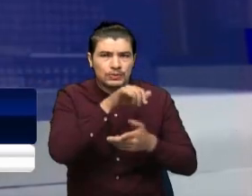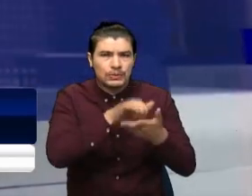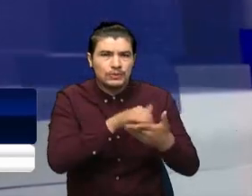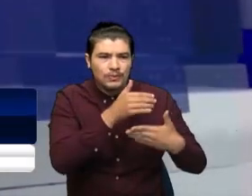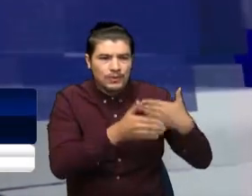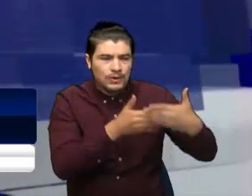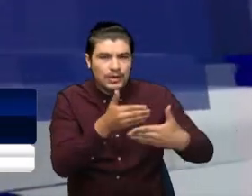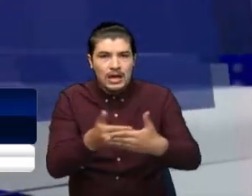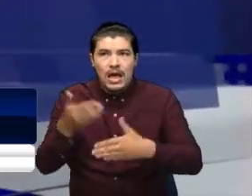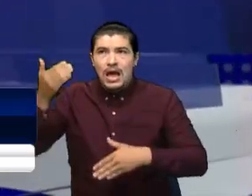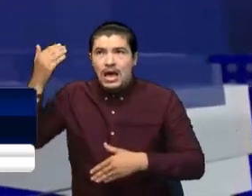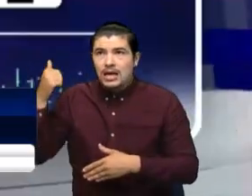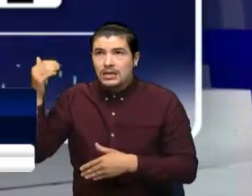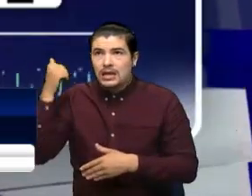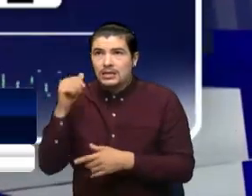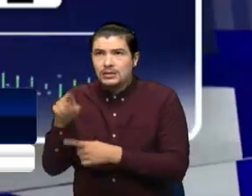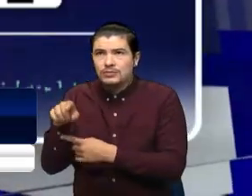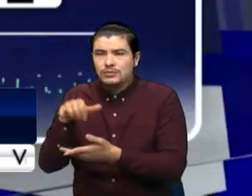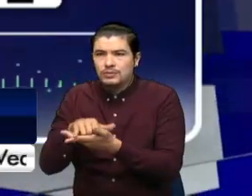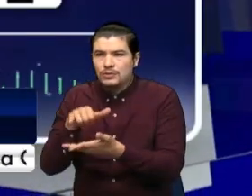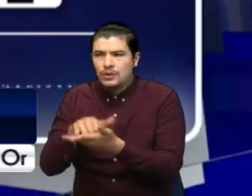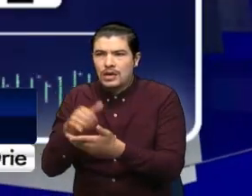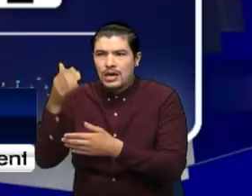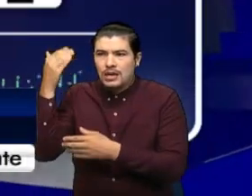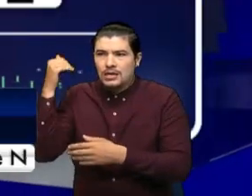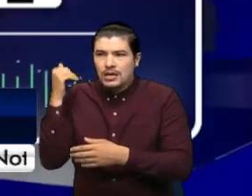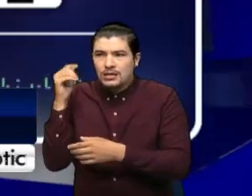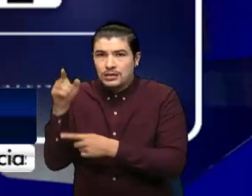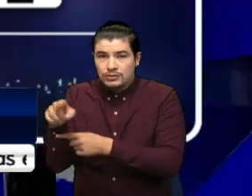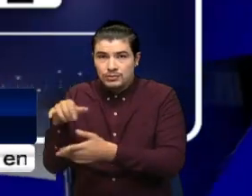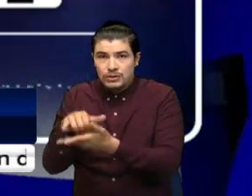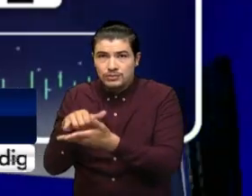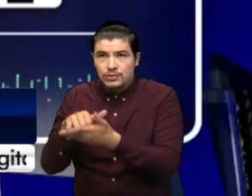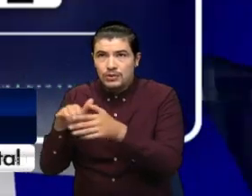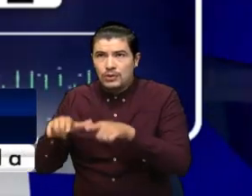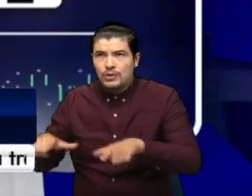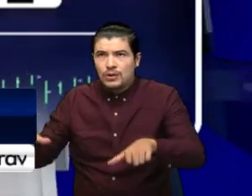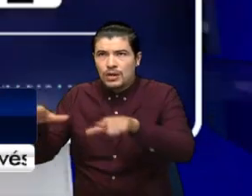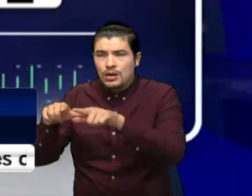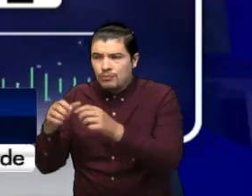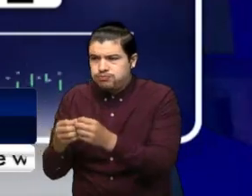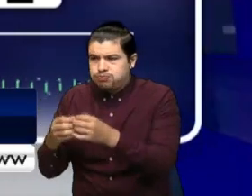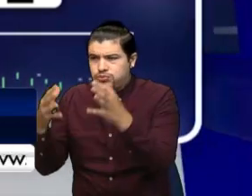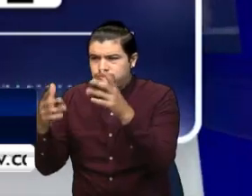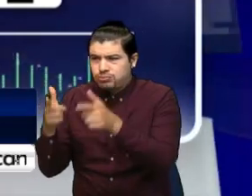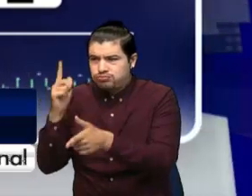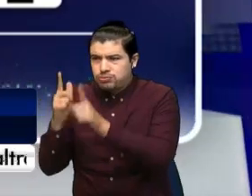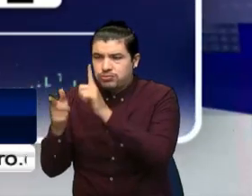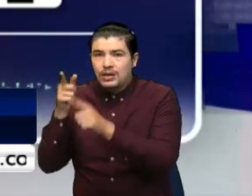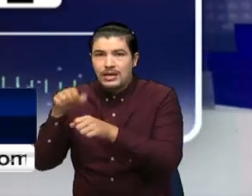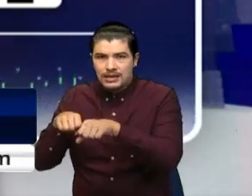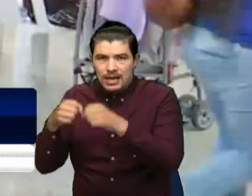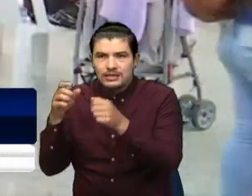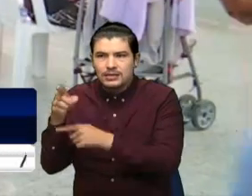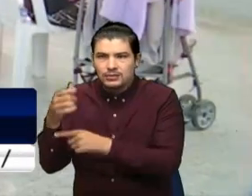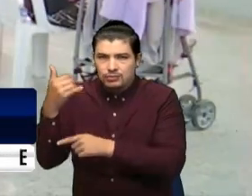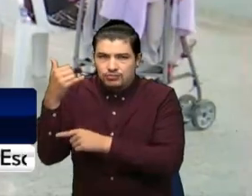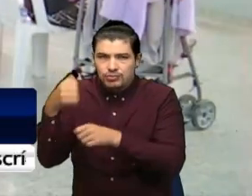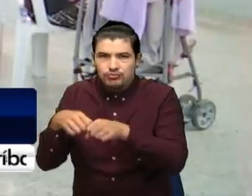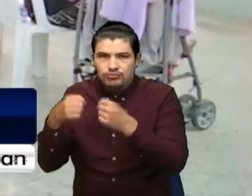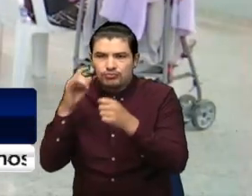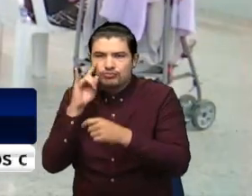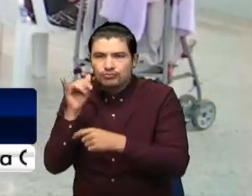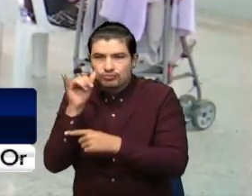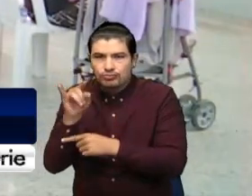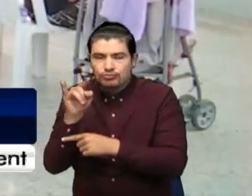unos disparos en este sitio donde tumbaron esta cámara, derribaron esta cámara. Según